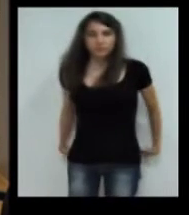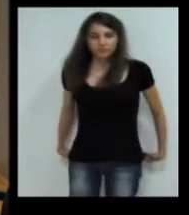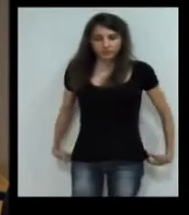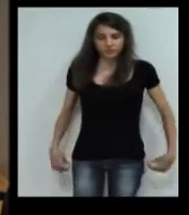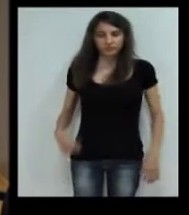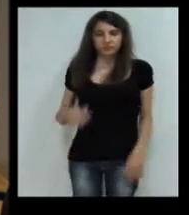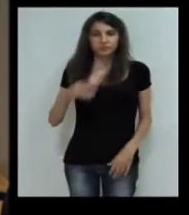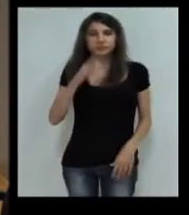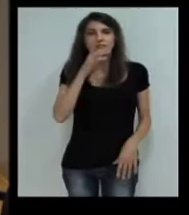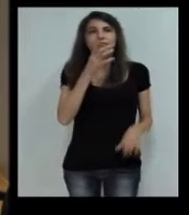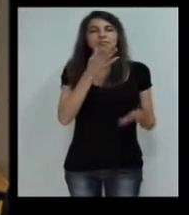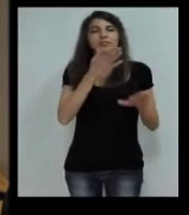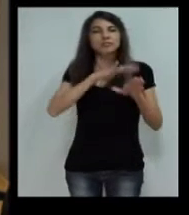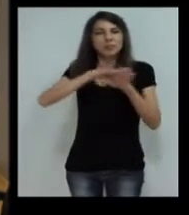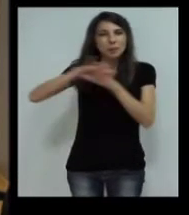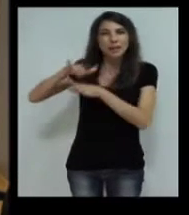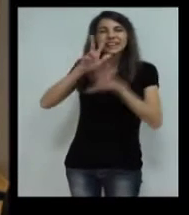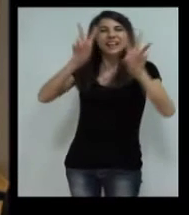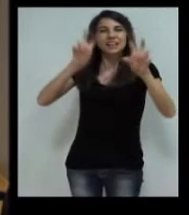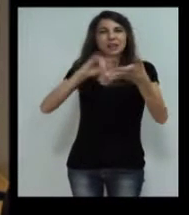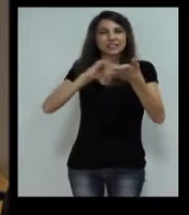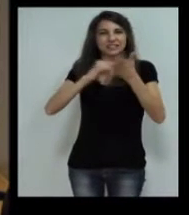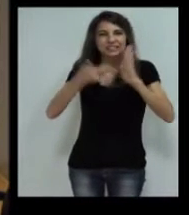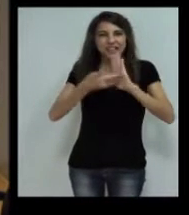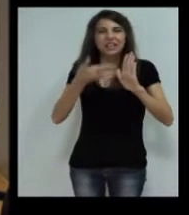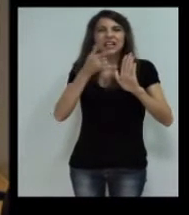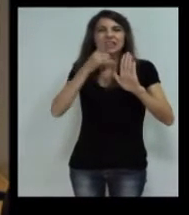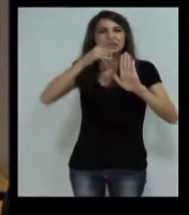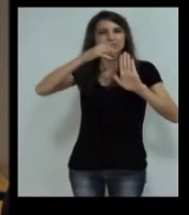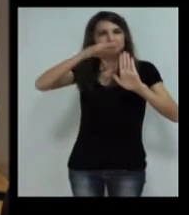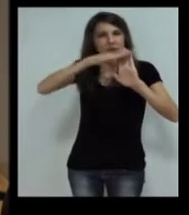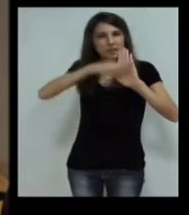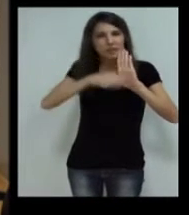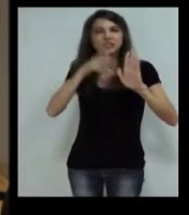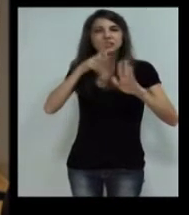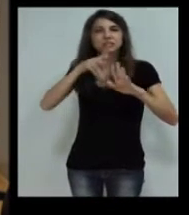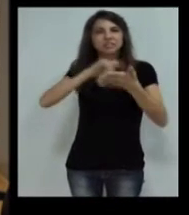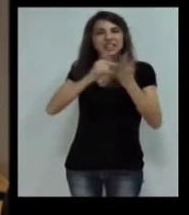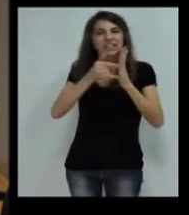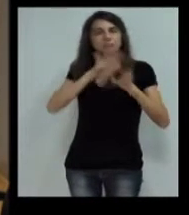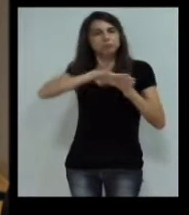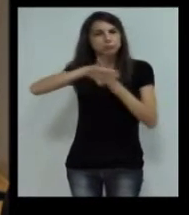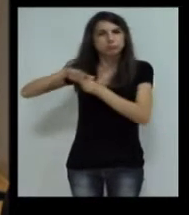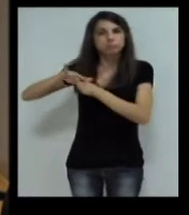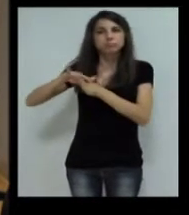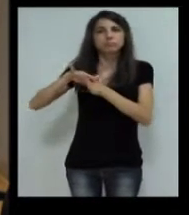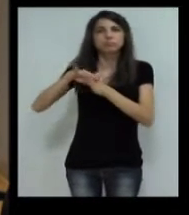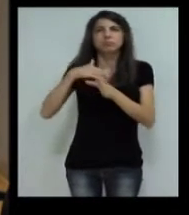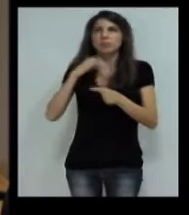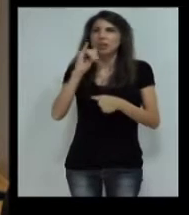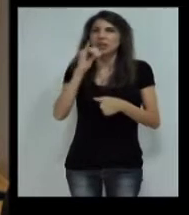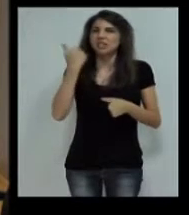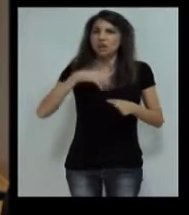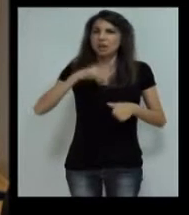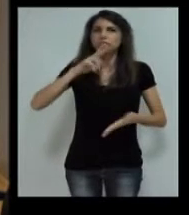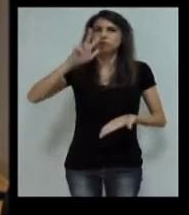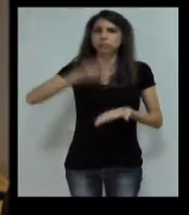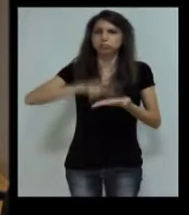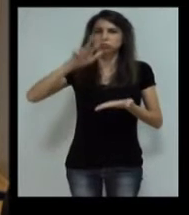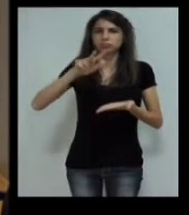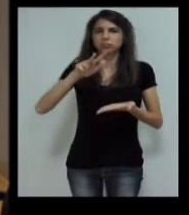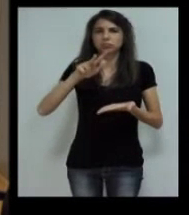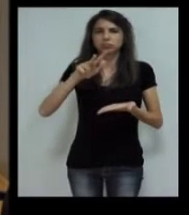al margen de las leyes técnicas, ¿no? Por denominarlo de alguna manera, hay ya ratificado desde